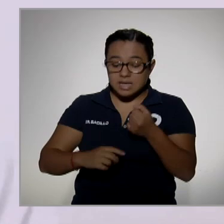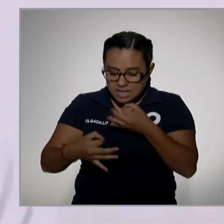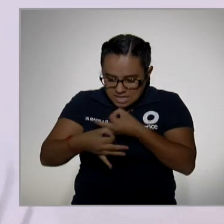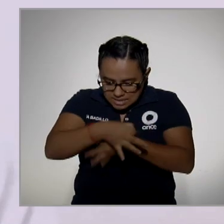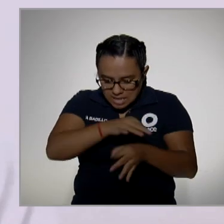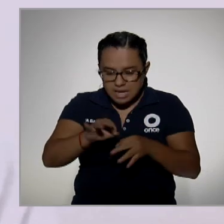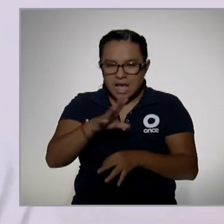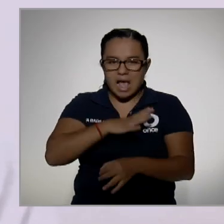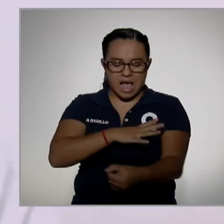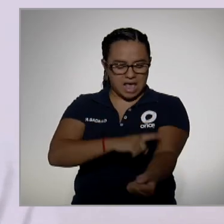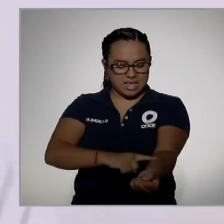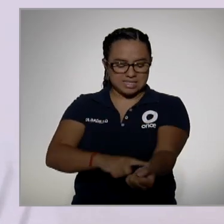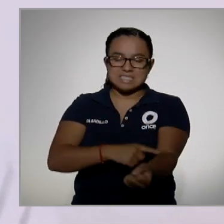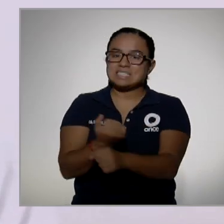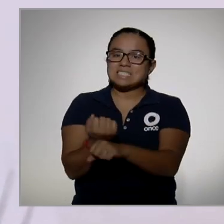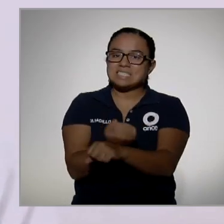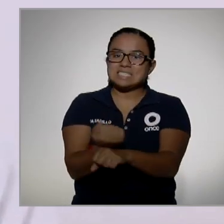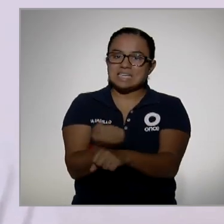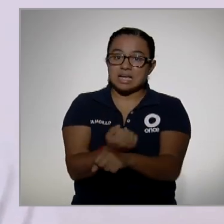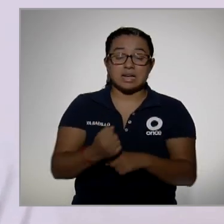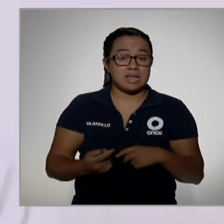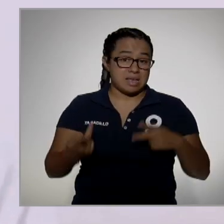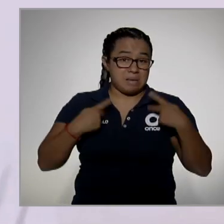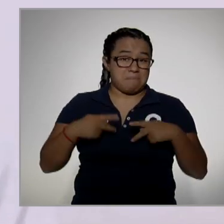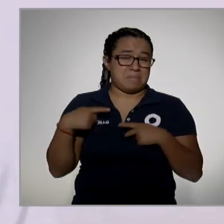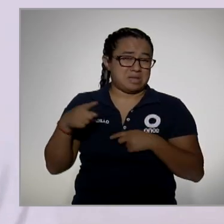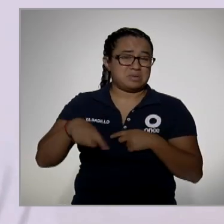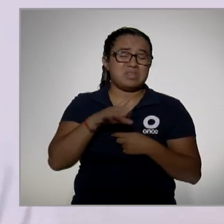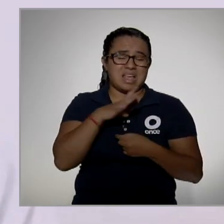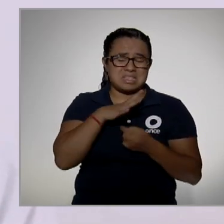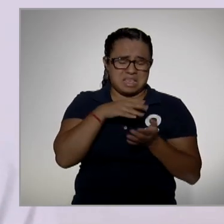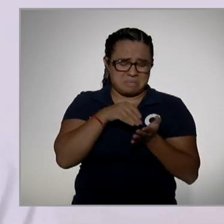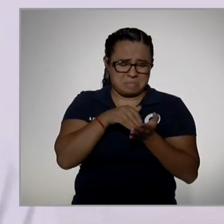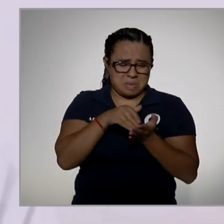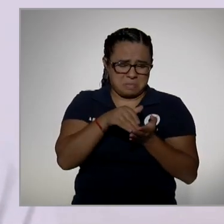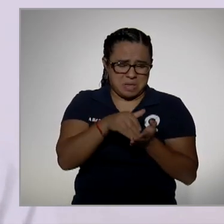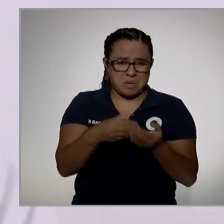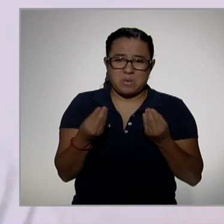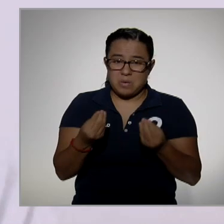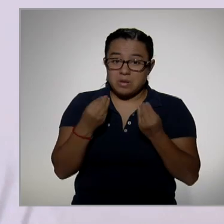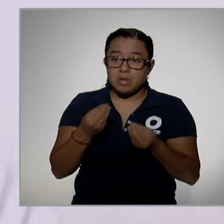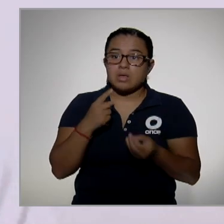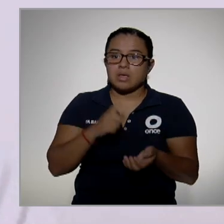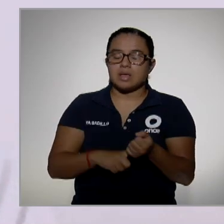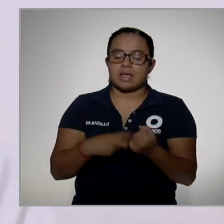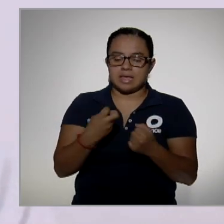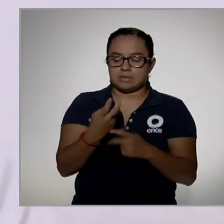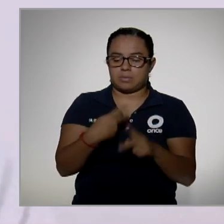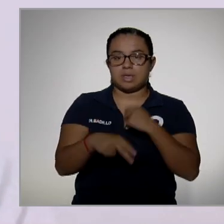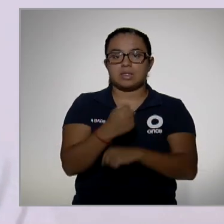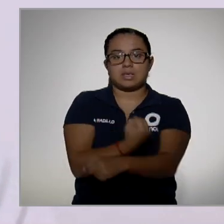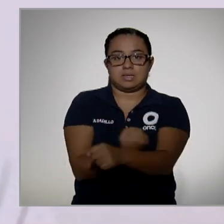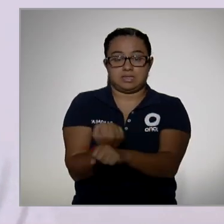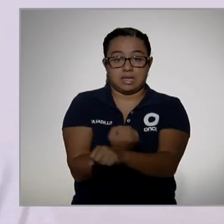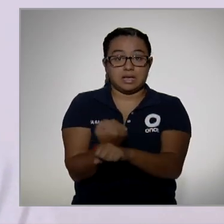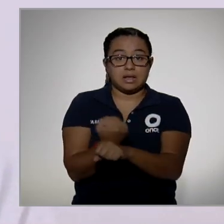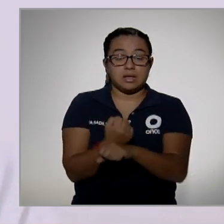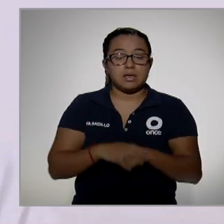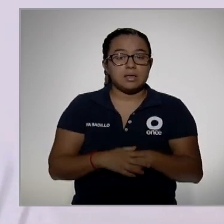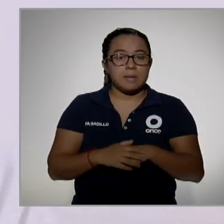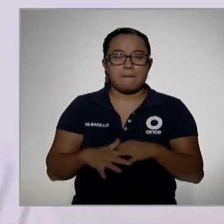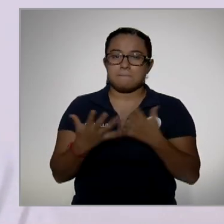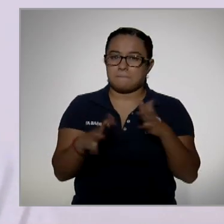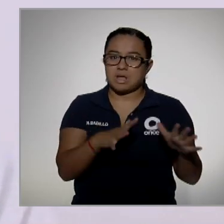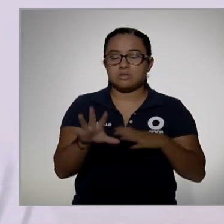en la sangre los humanos tenemos millones de ellas y constituyen el principal componente sanguíneo aproximadamente representan